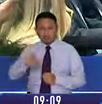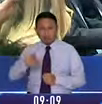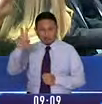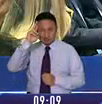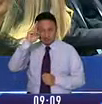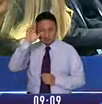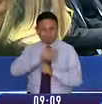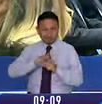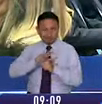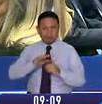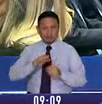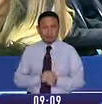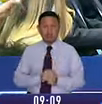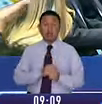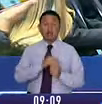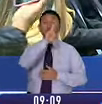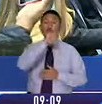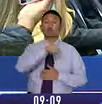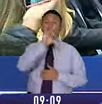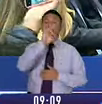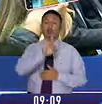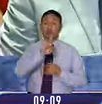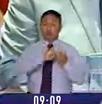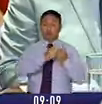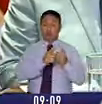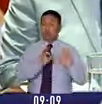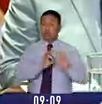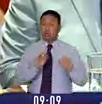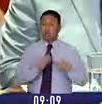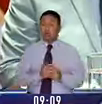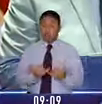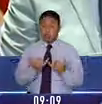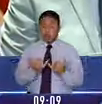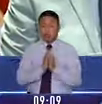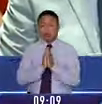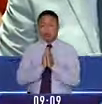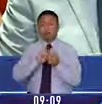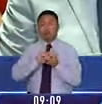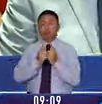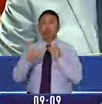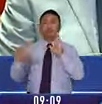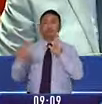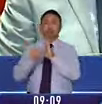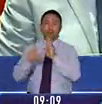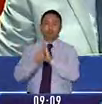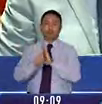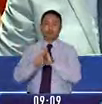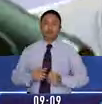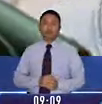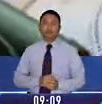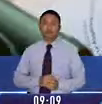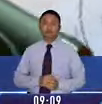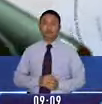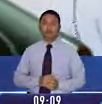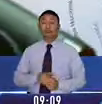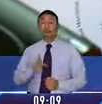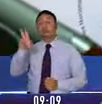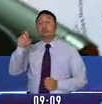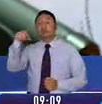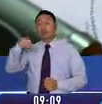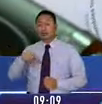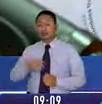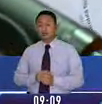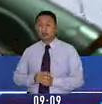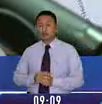desde el 2008 que no se han registrado cambios en este ámbito y que hoy se pretende modificar, entre otras cosas, lo relacionado a impedir